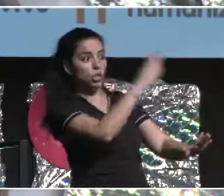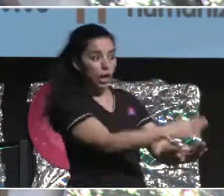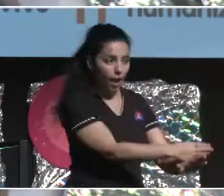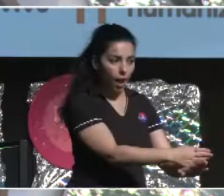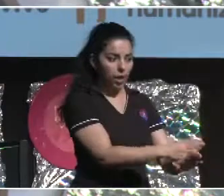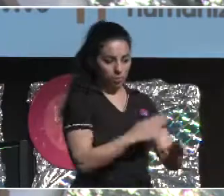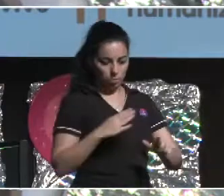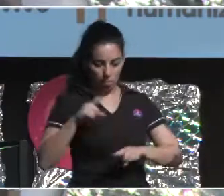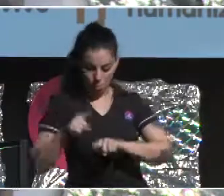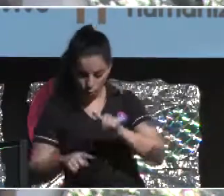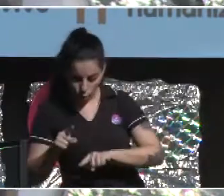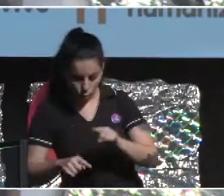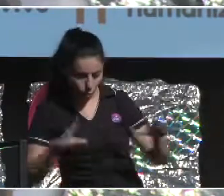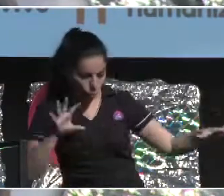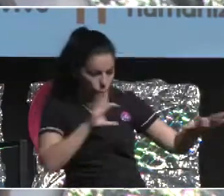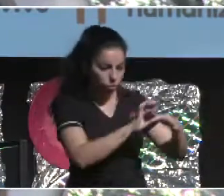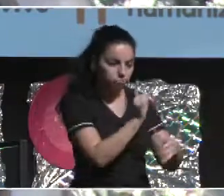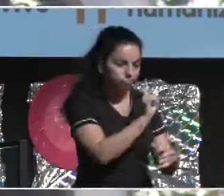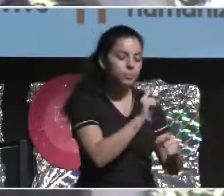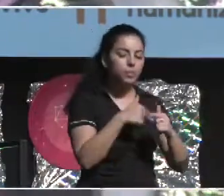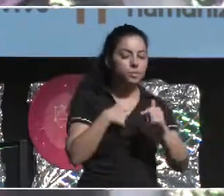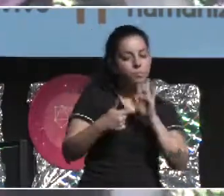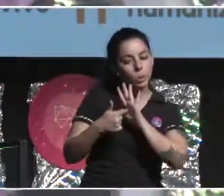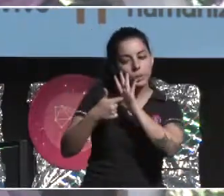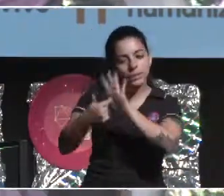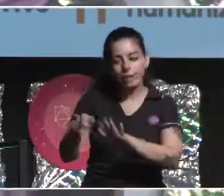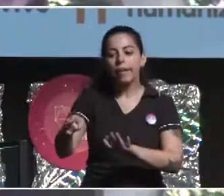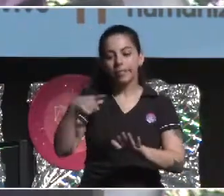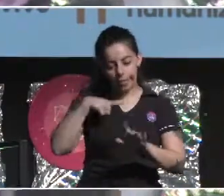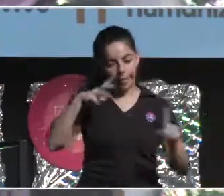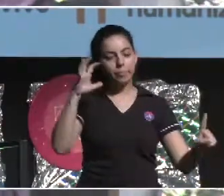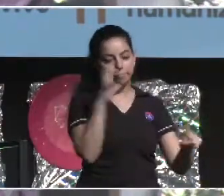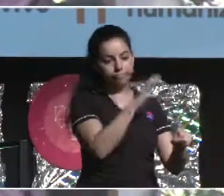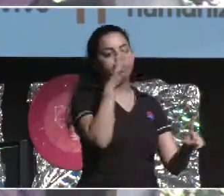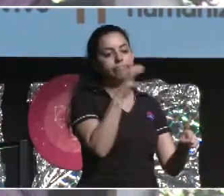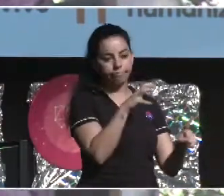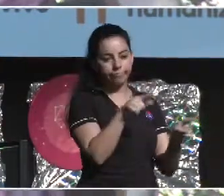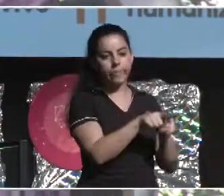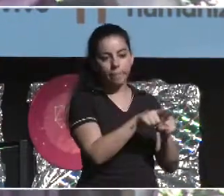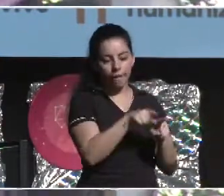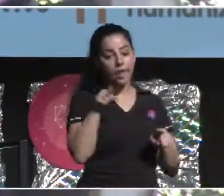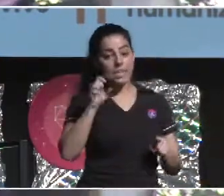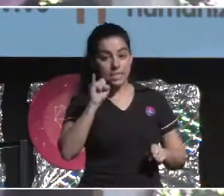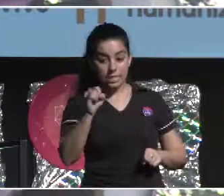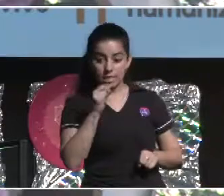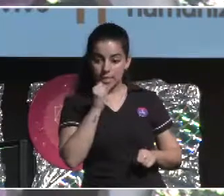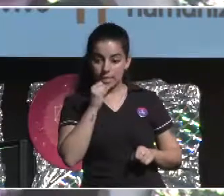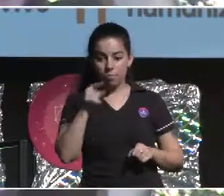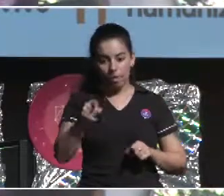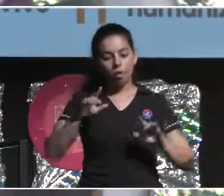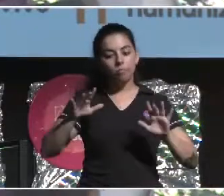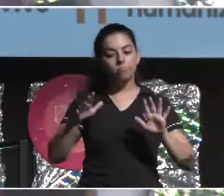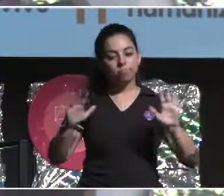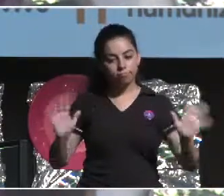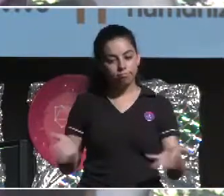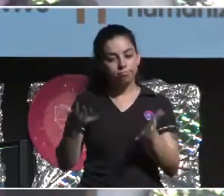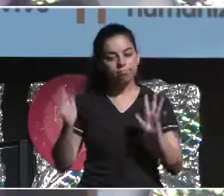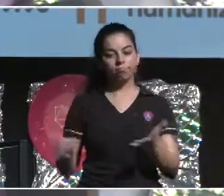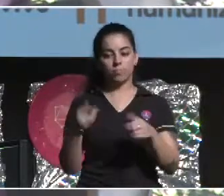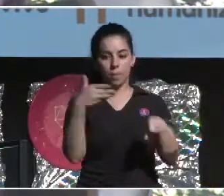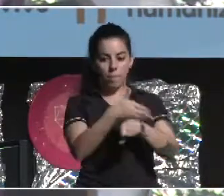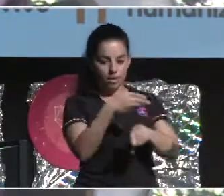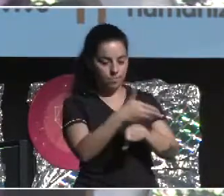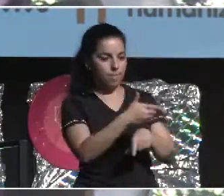con el core de las empresas fue lo que intentamos también hacer acá. Las empresas se vieron muy beneficiadas para conocer un poco que no